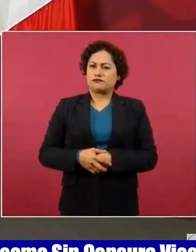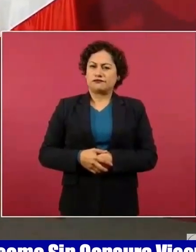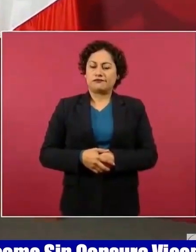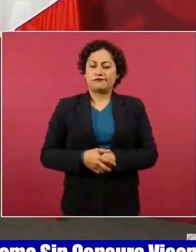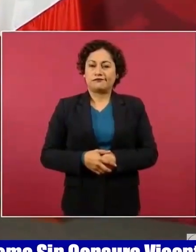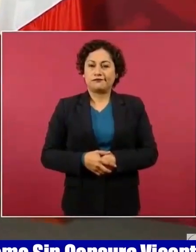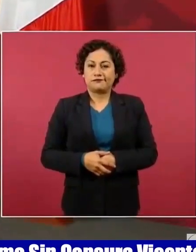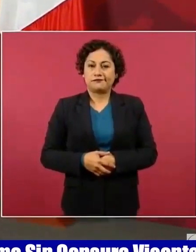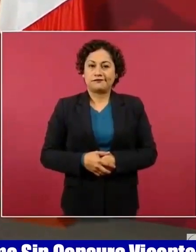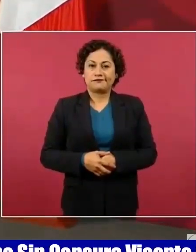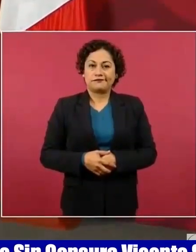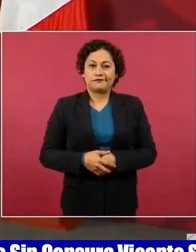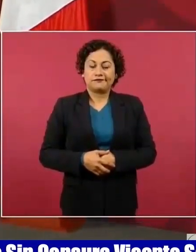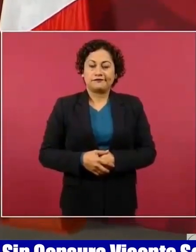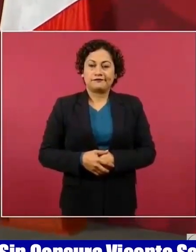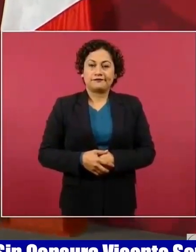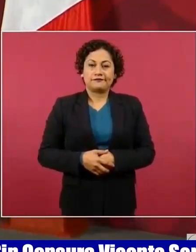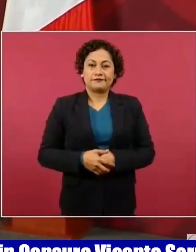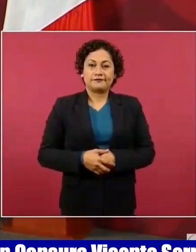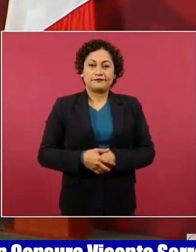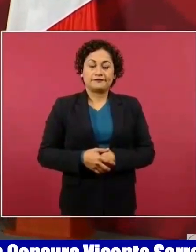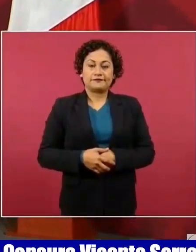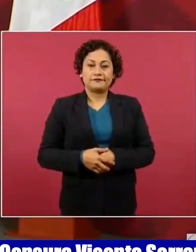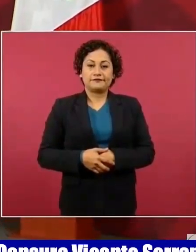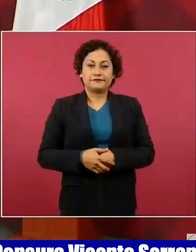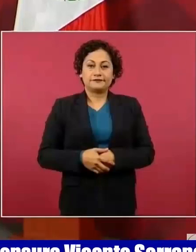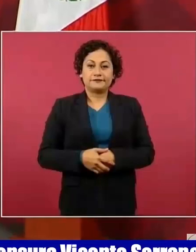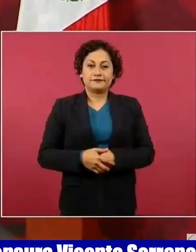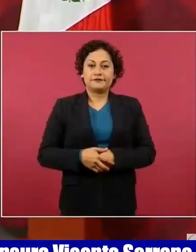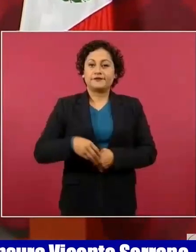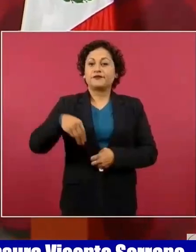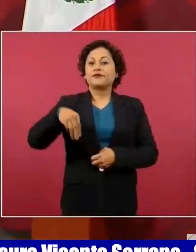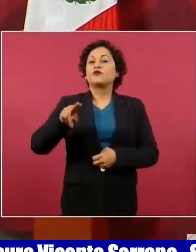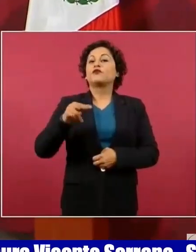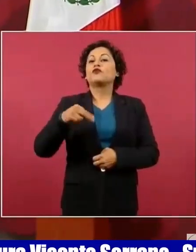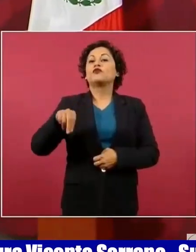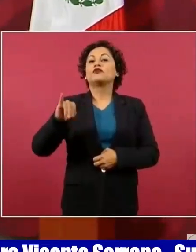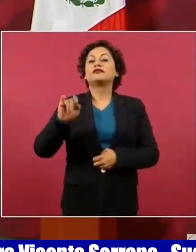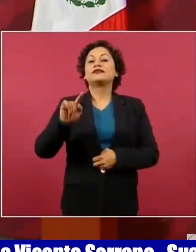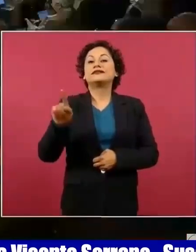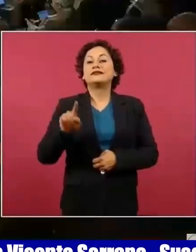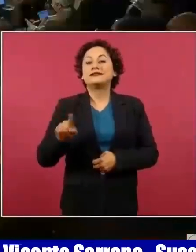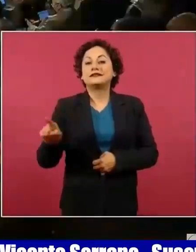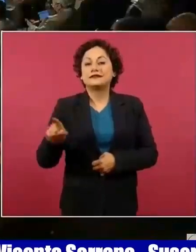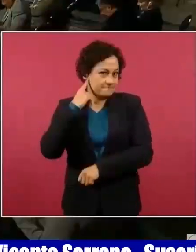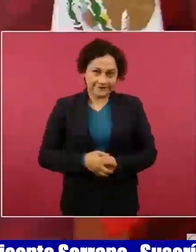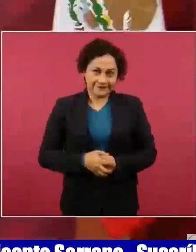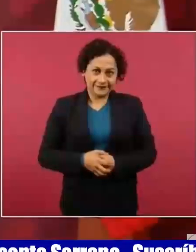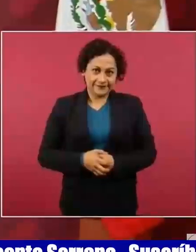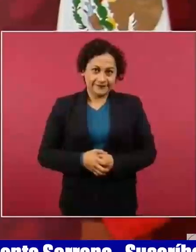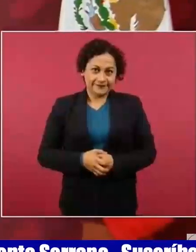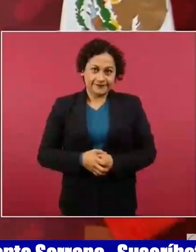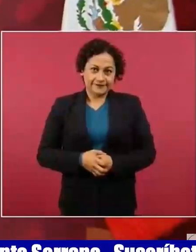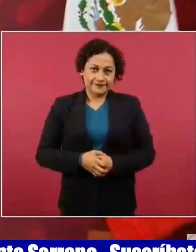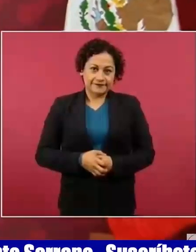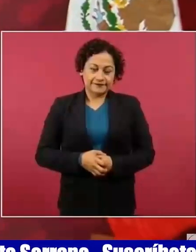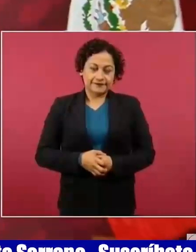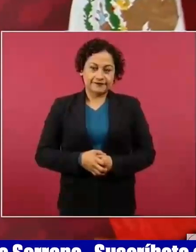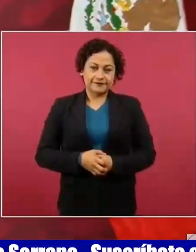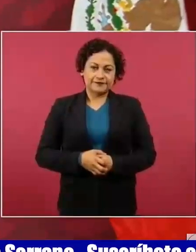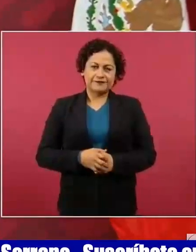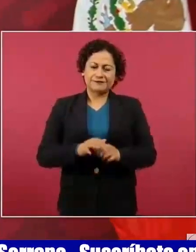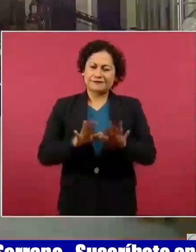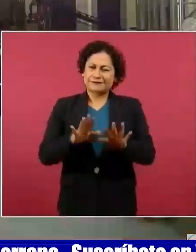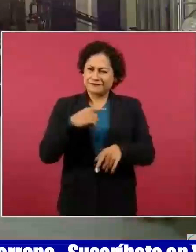ese partido, porque la candidatura a la presidencia la buscaba también Cuauhtémoc Cárdenas. La buscaba Cuauhtémoc Cárdenas y